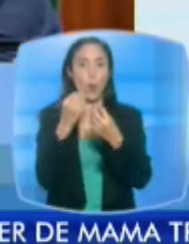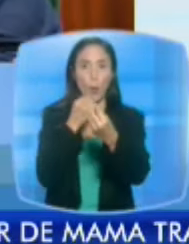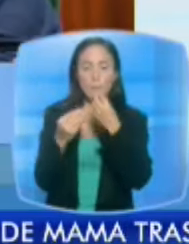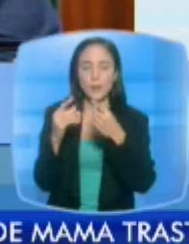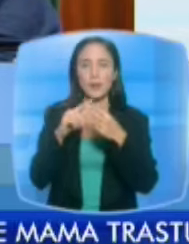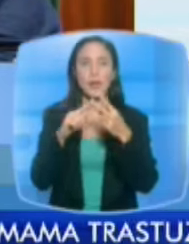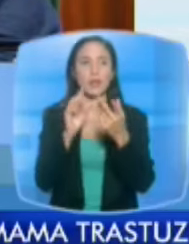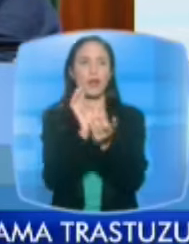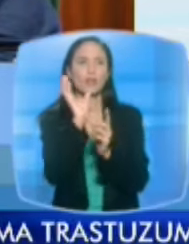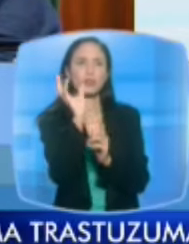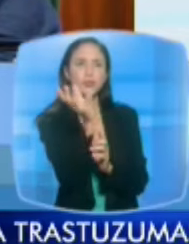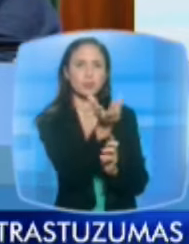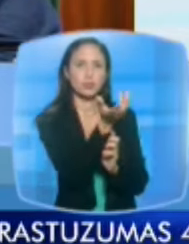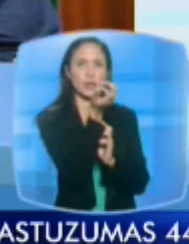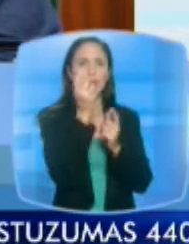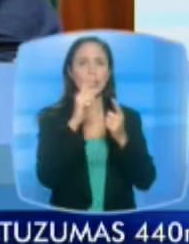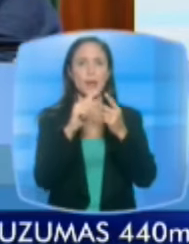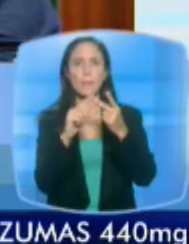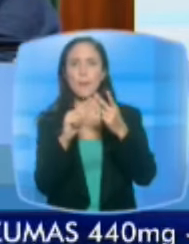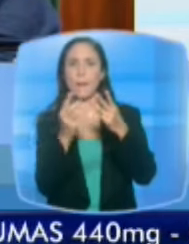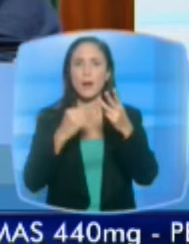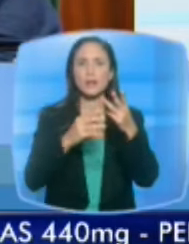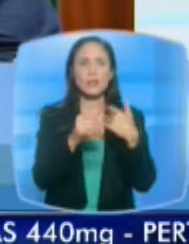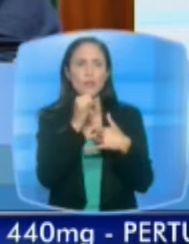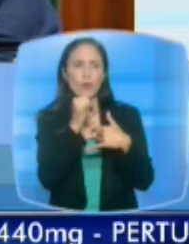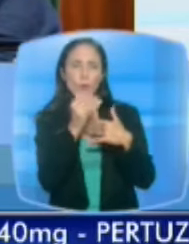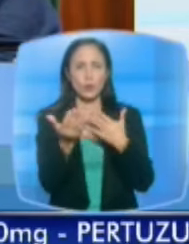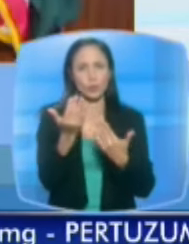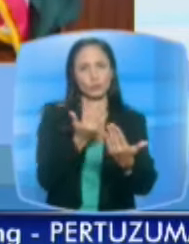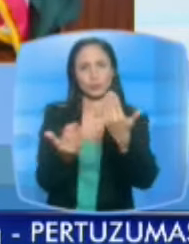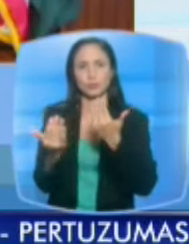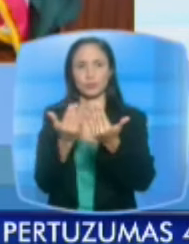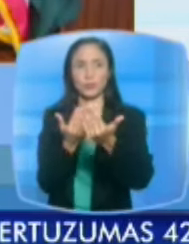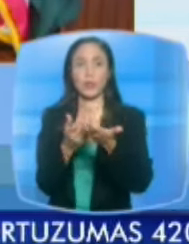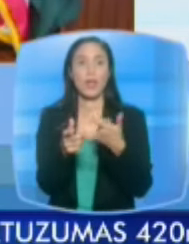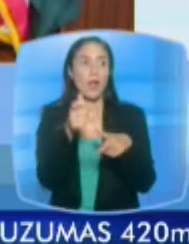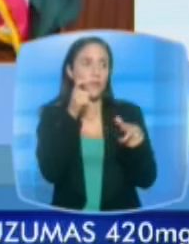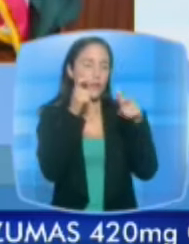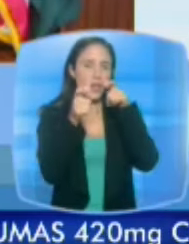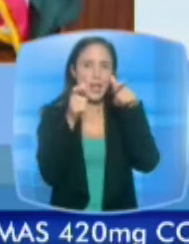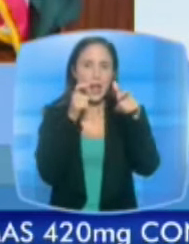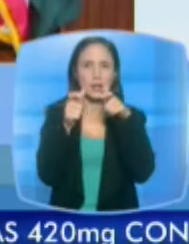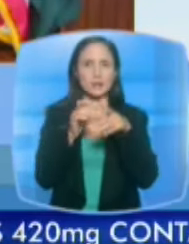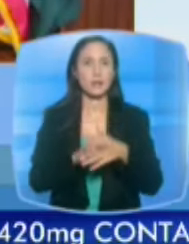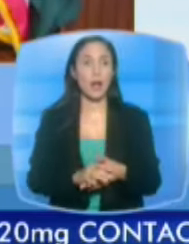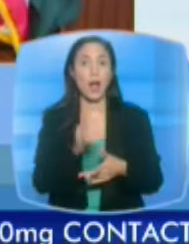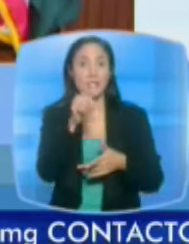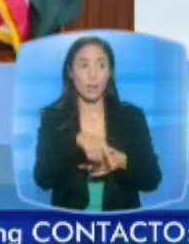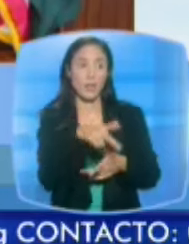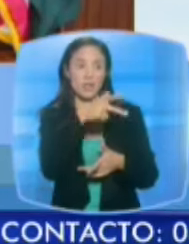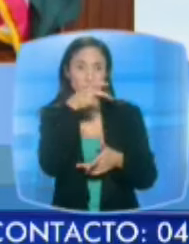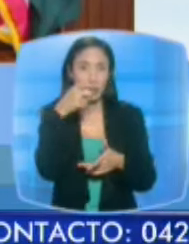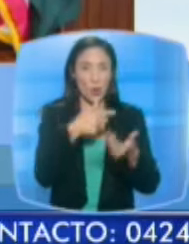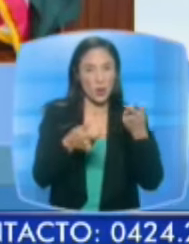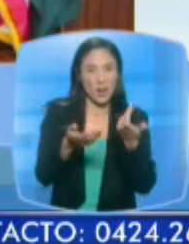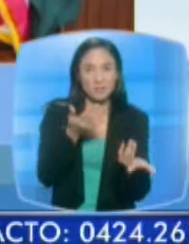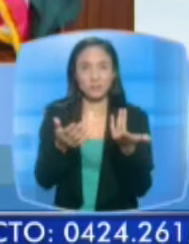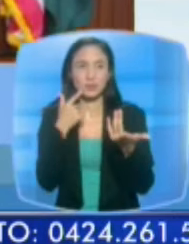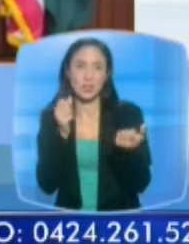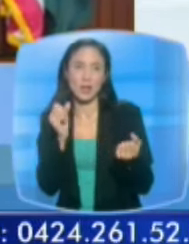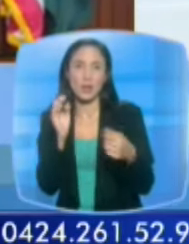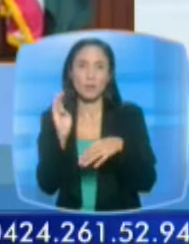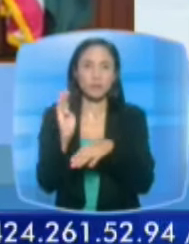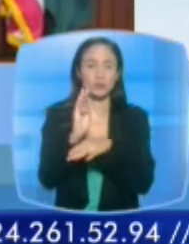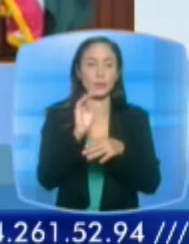alimentaria, el cambio climático, el intercambio de información, la vigilancia de los estupefacientes y la gestión de riesgo de